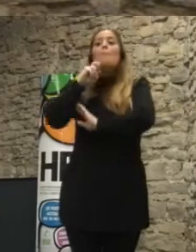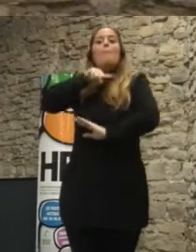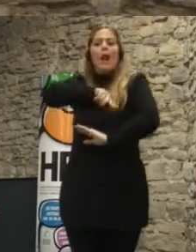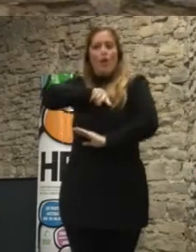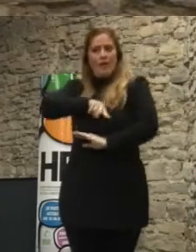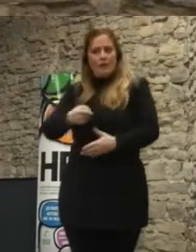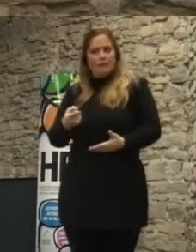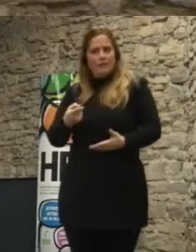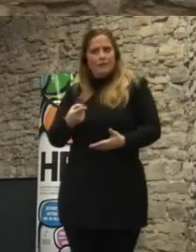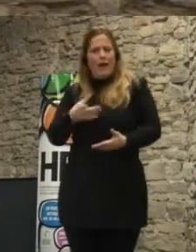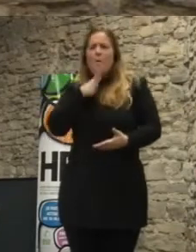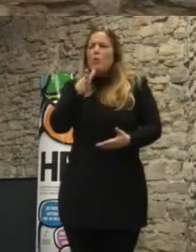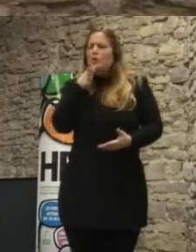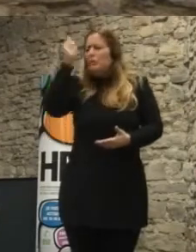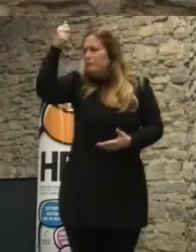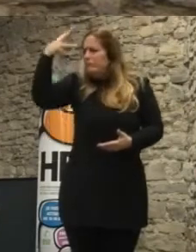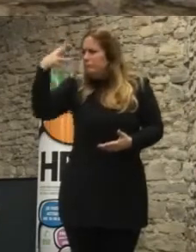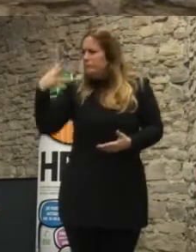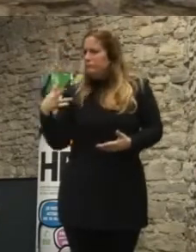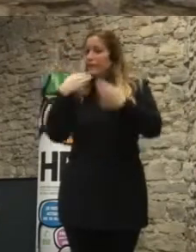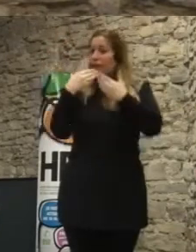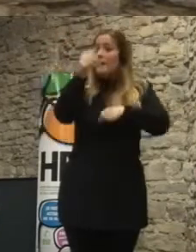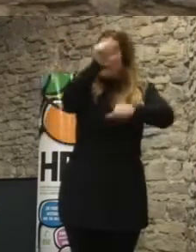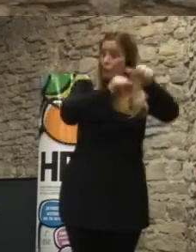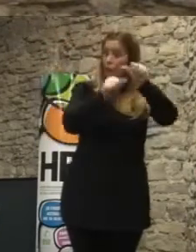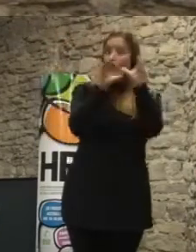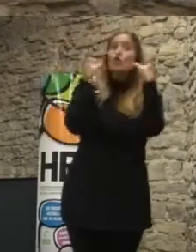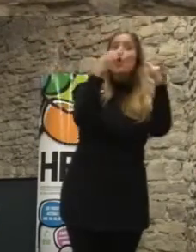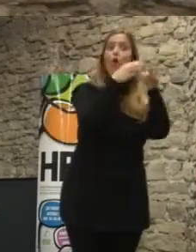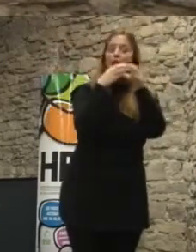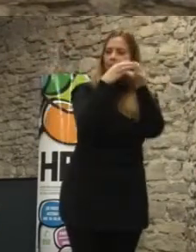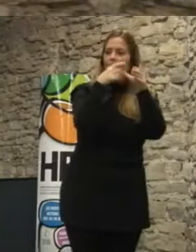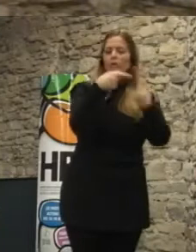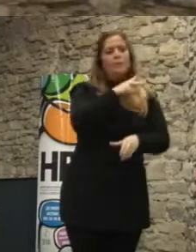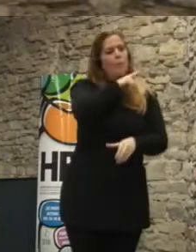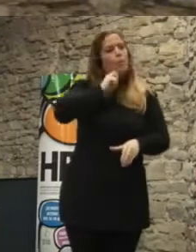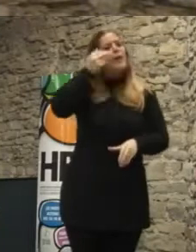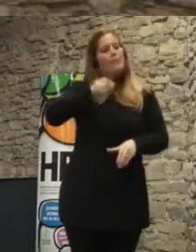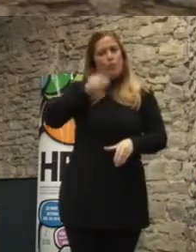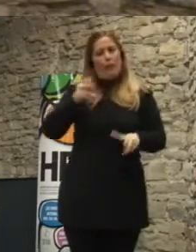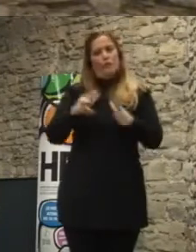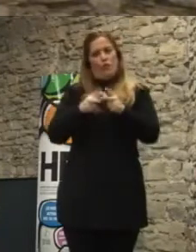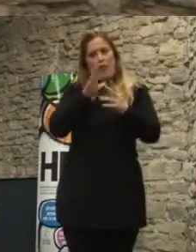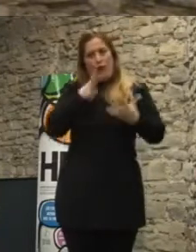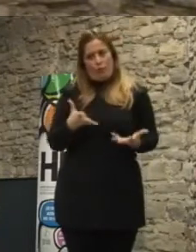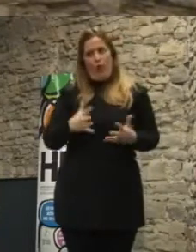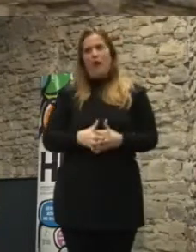cuales el hecho asociativo, lo colectivo, pues es fundamental.